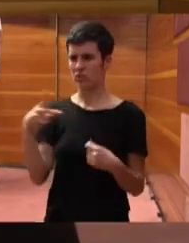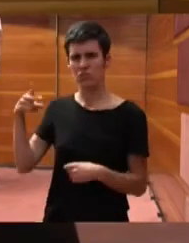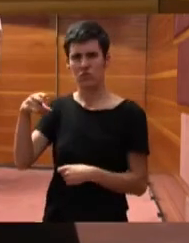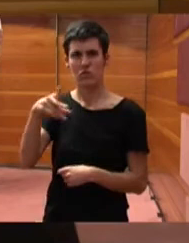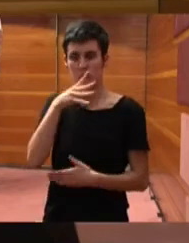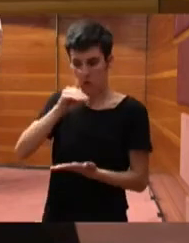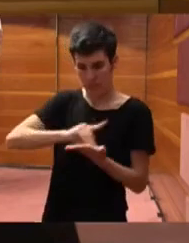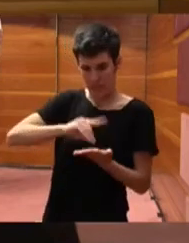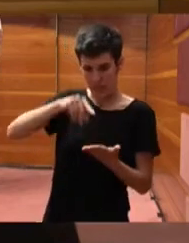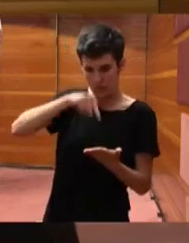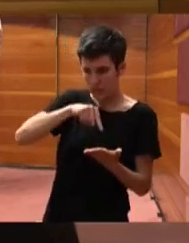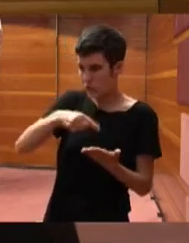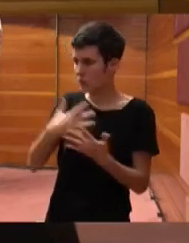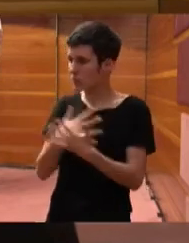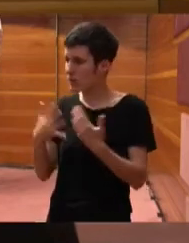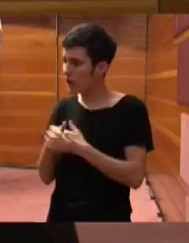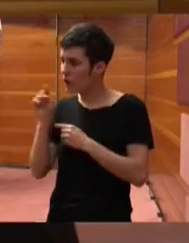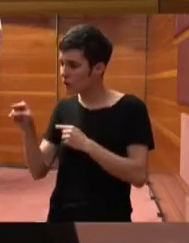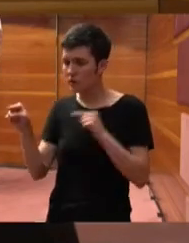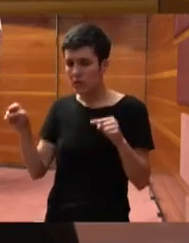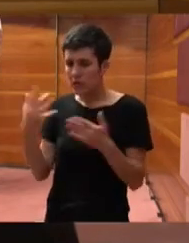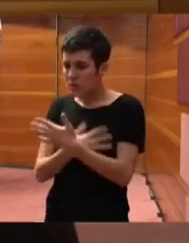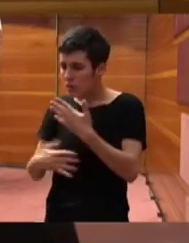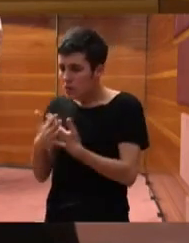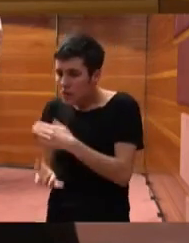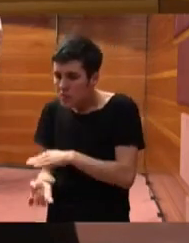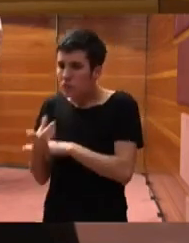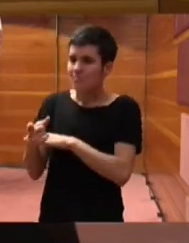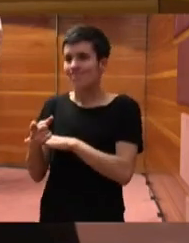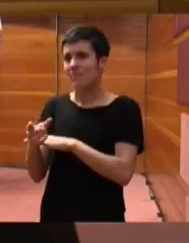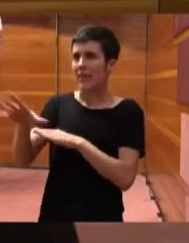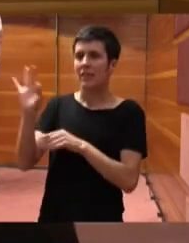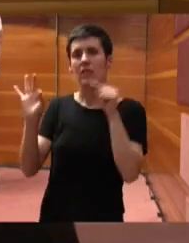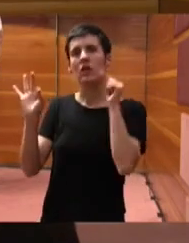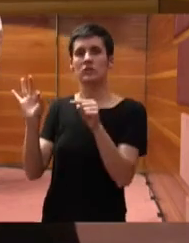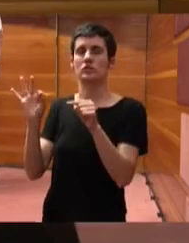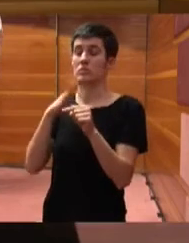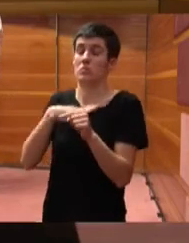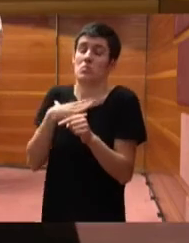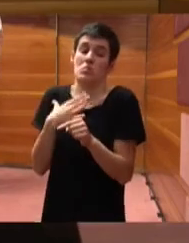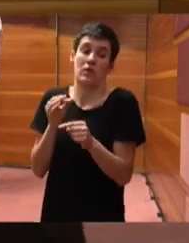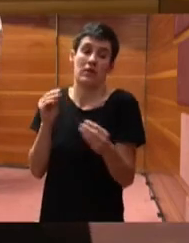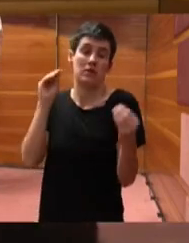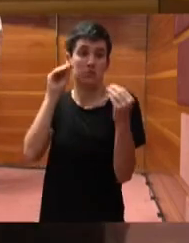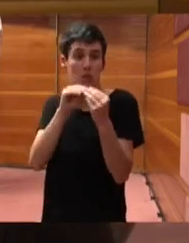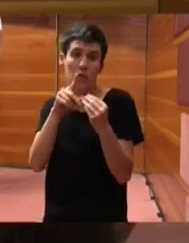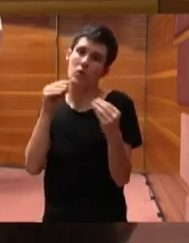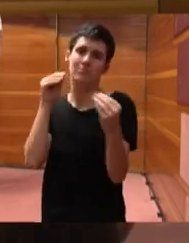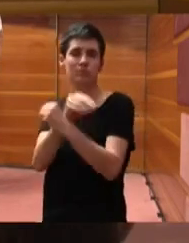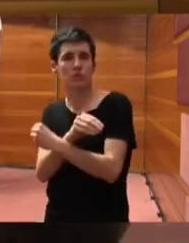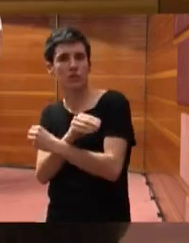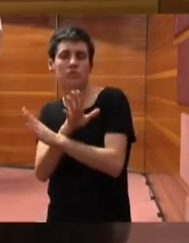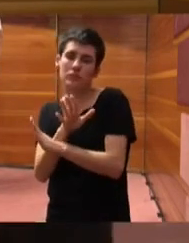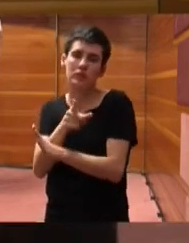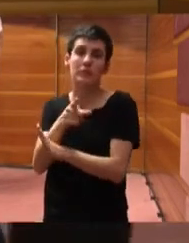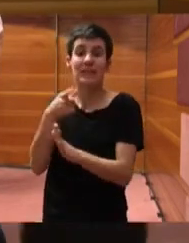esto, los he mezclado con esto, esto y esto y he optado por este camino. ¿Puedo estar de acuerdo contigo o se me puede ocurrir otra cosa por el